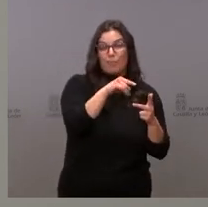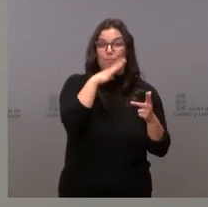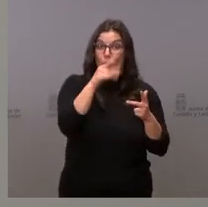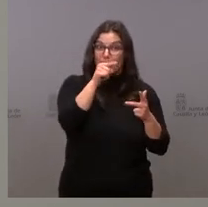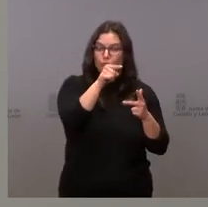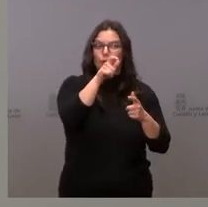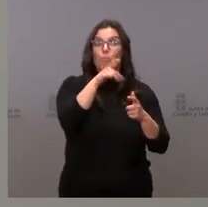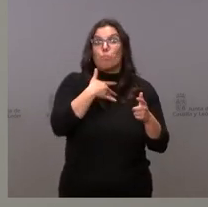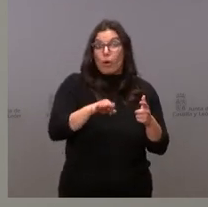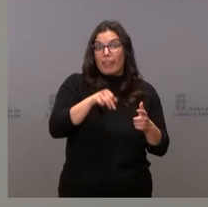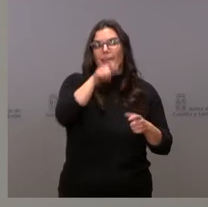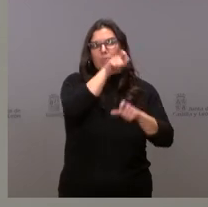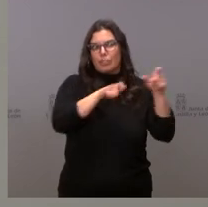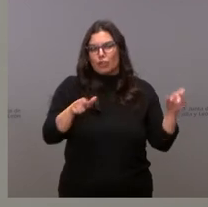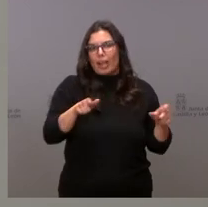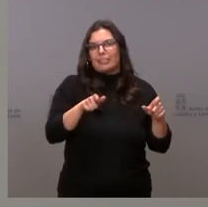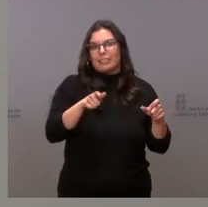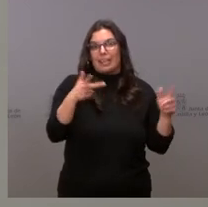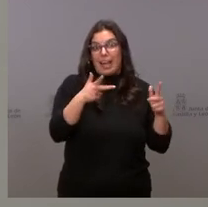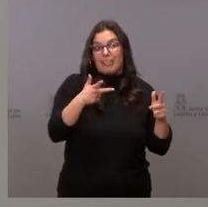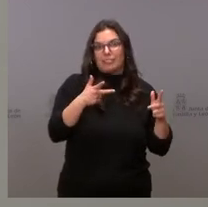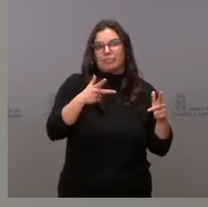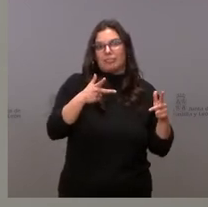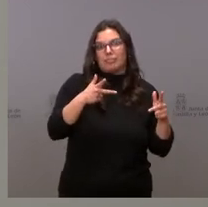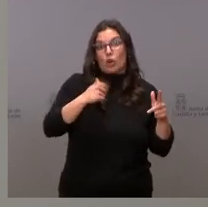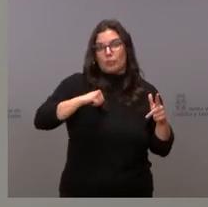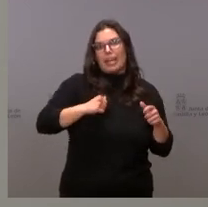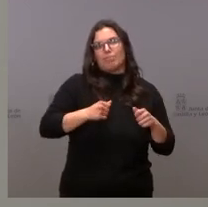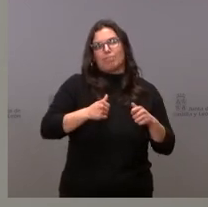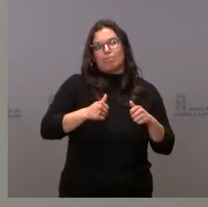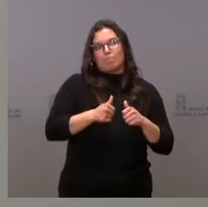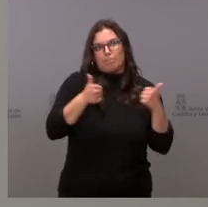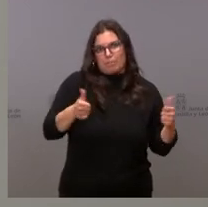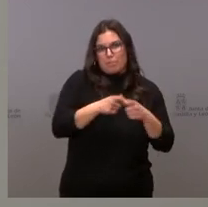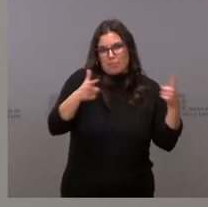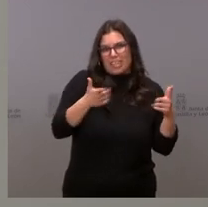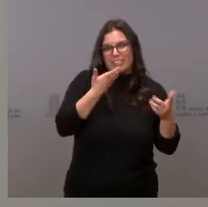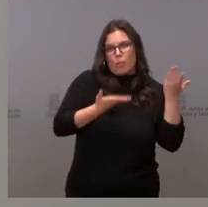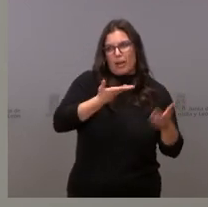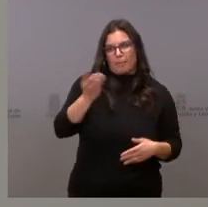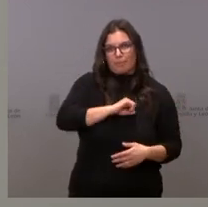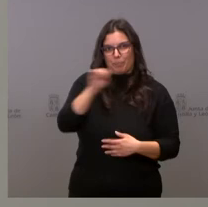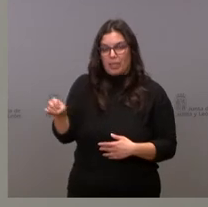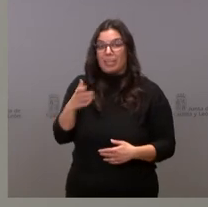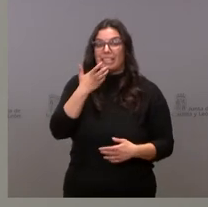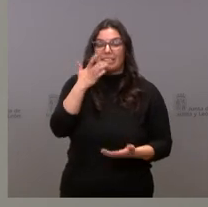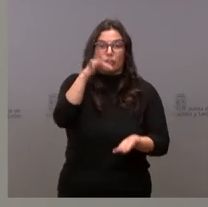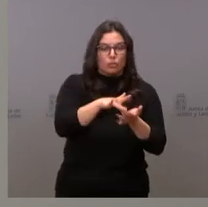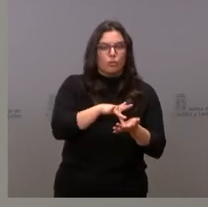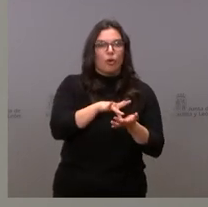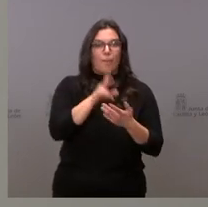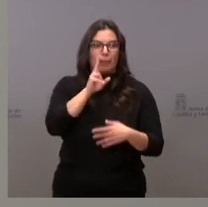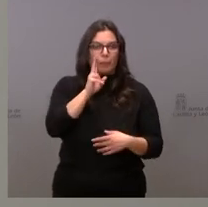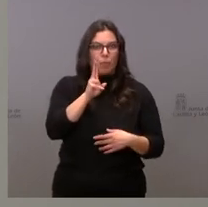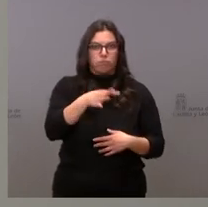puedan explicar este dato y evidentemente si es necesario tomar alguna medida existencial en el momento en que viéramos